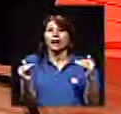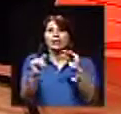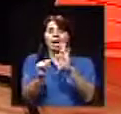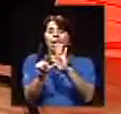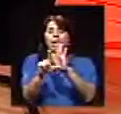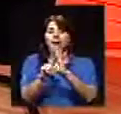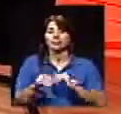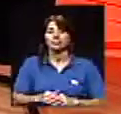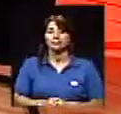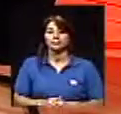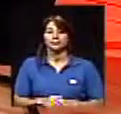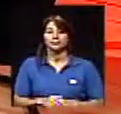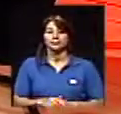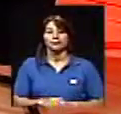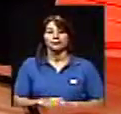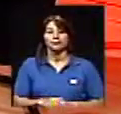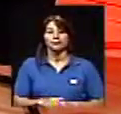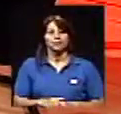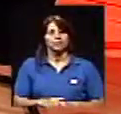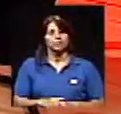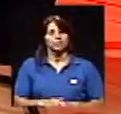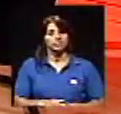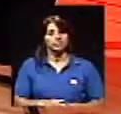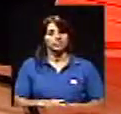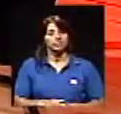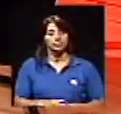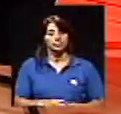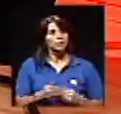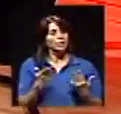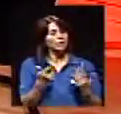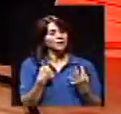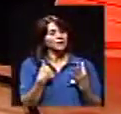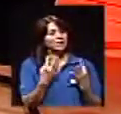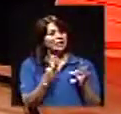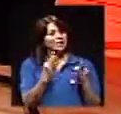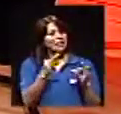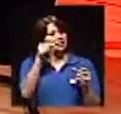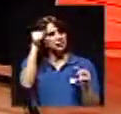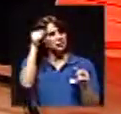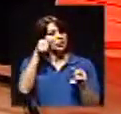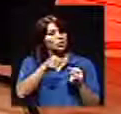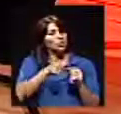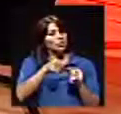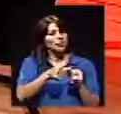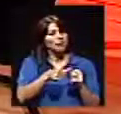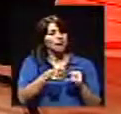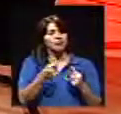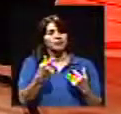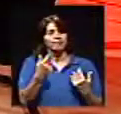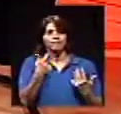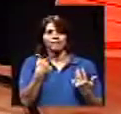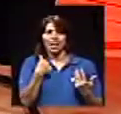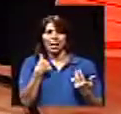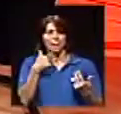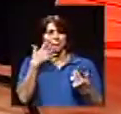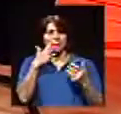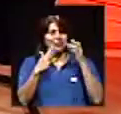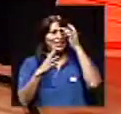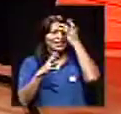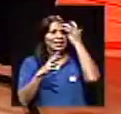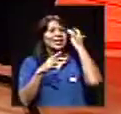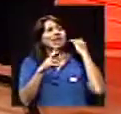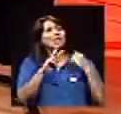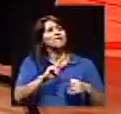Don Antonio, estaba tratando de recordar Me parece que viceministerios